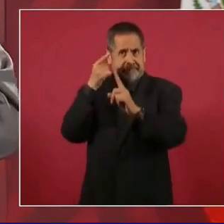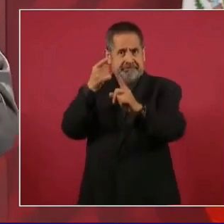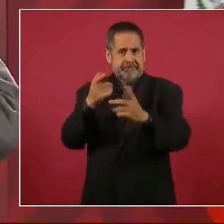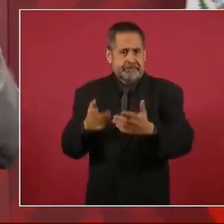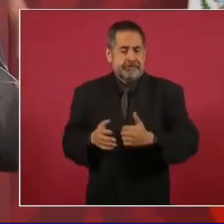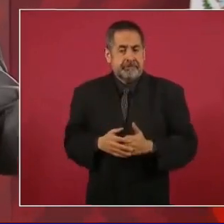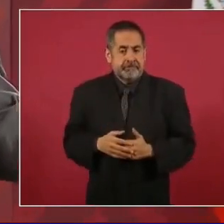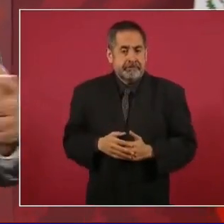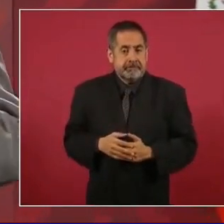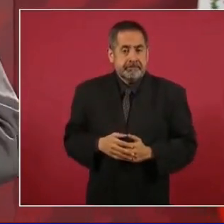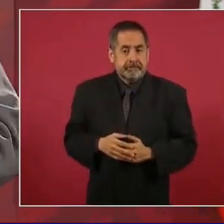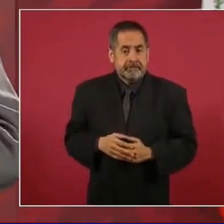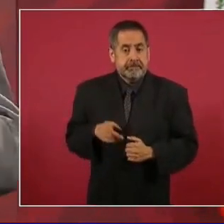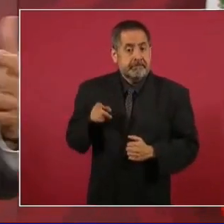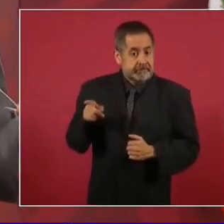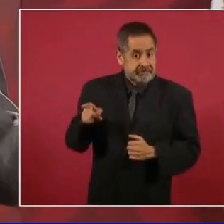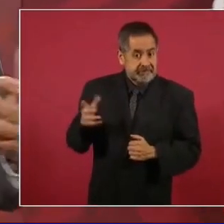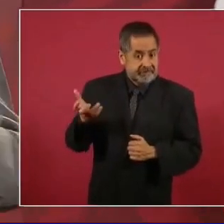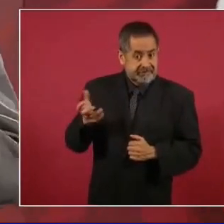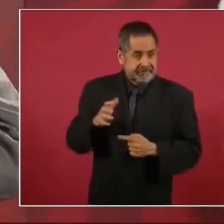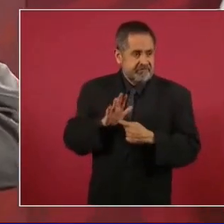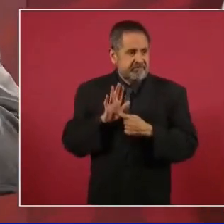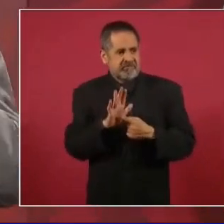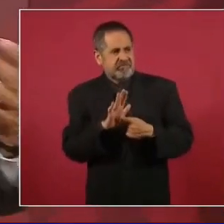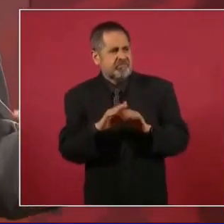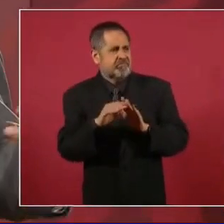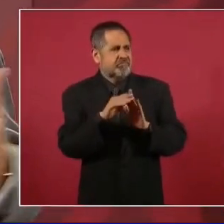porque lo que reveló